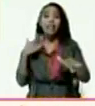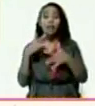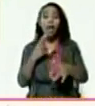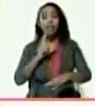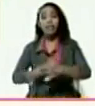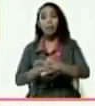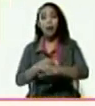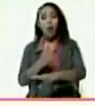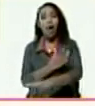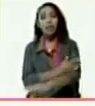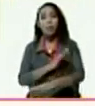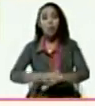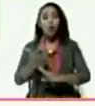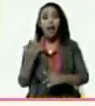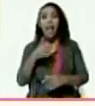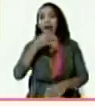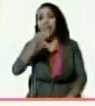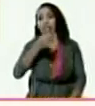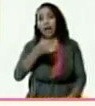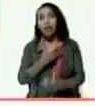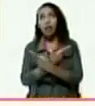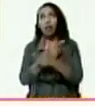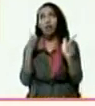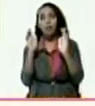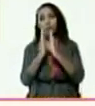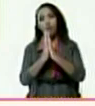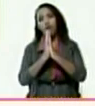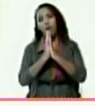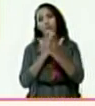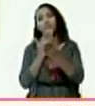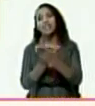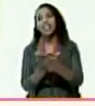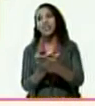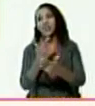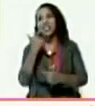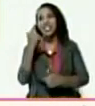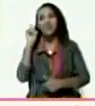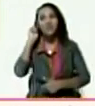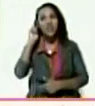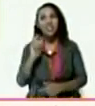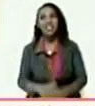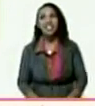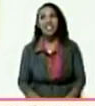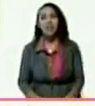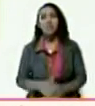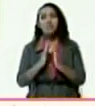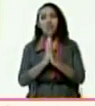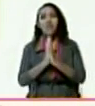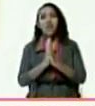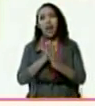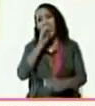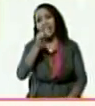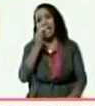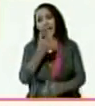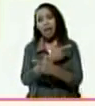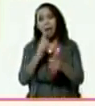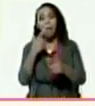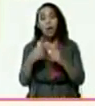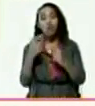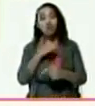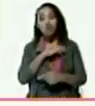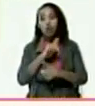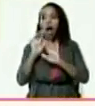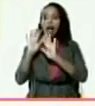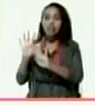tarde tienen la tarde libre, dice Margo, tienen la tarde libre. Pero nosotros somos así,